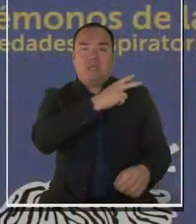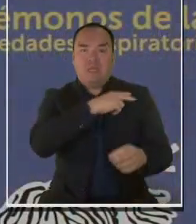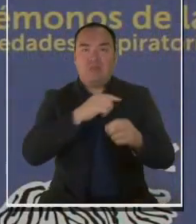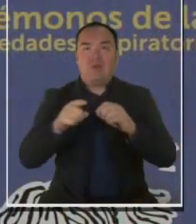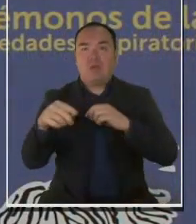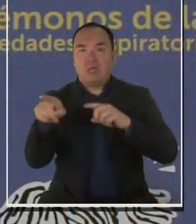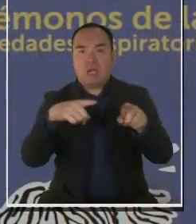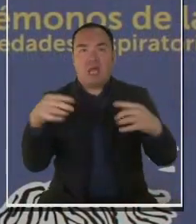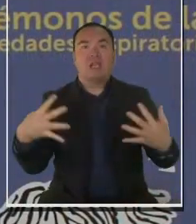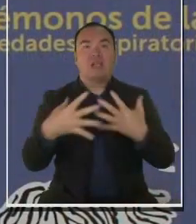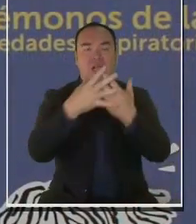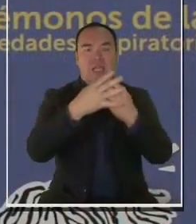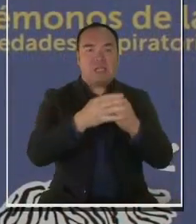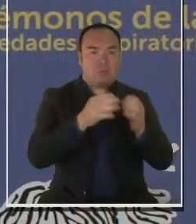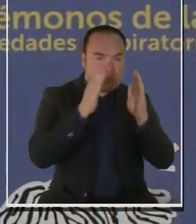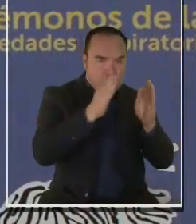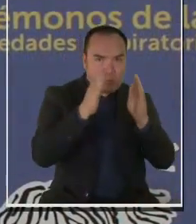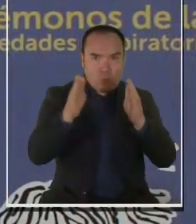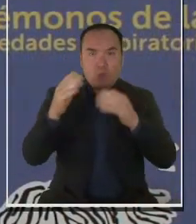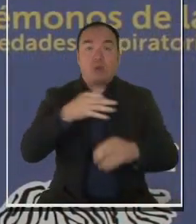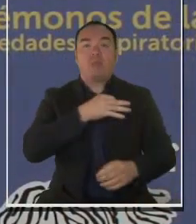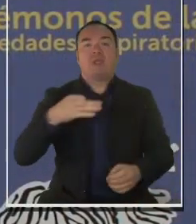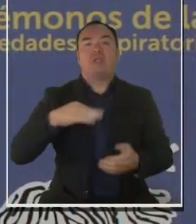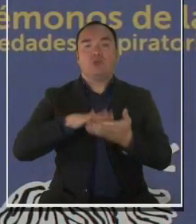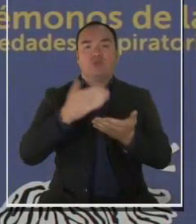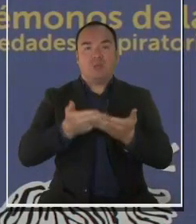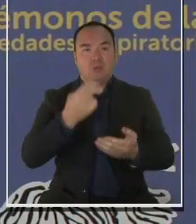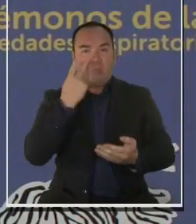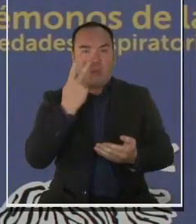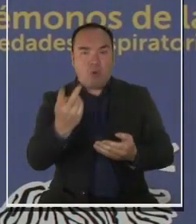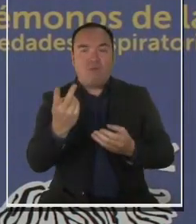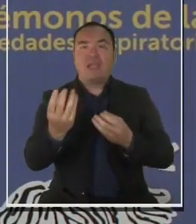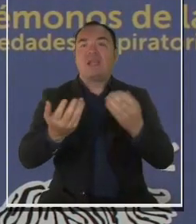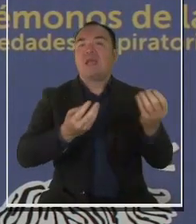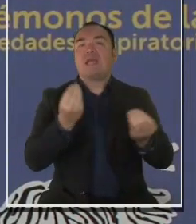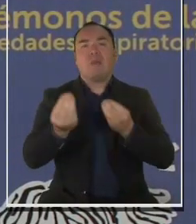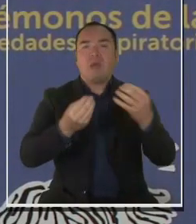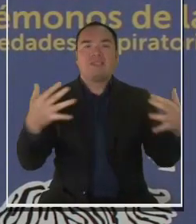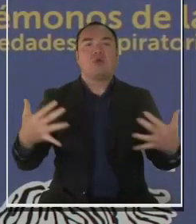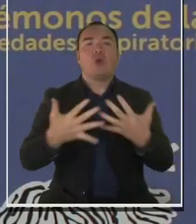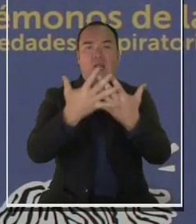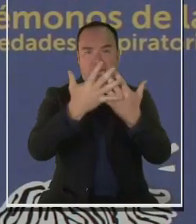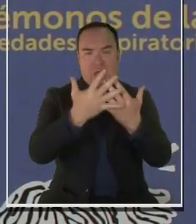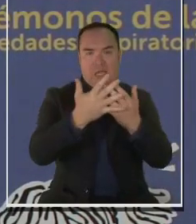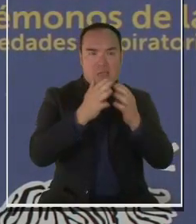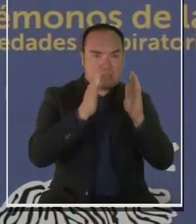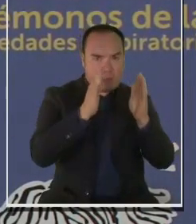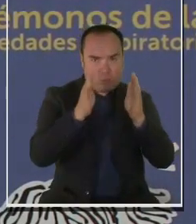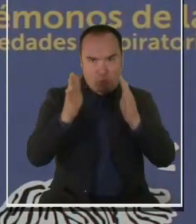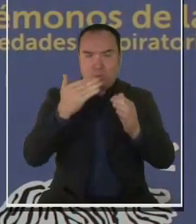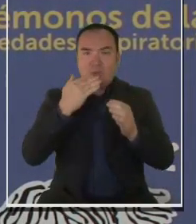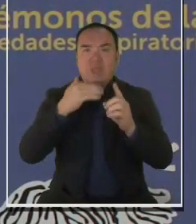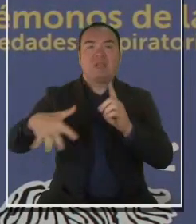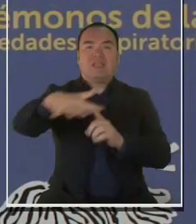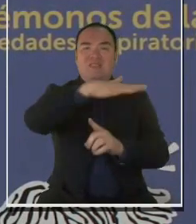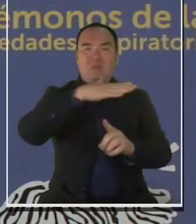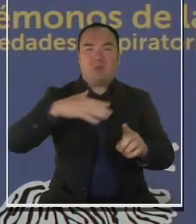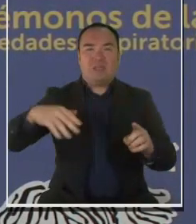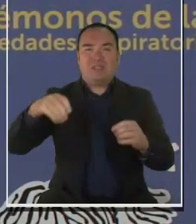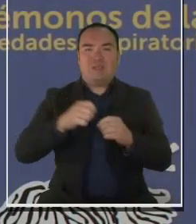Asistencial del Ministerio de Salud, revisaremos el estado de la red asistencial y la situación epidemiológica.